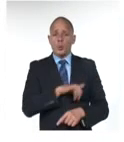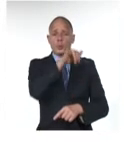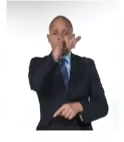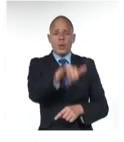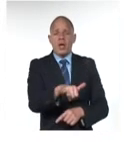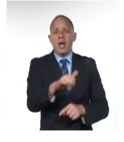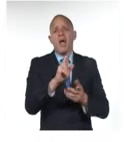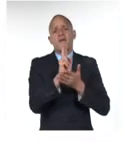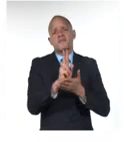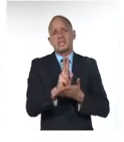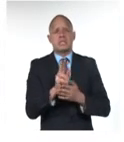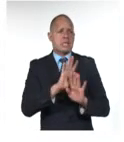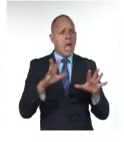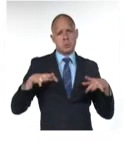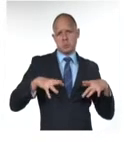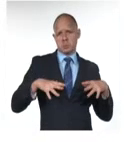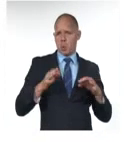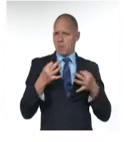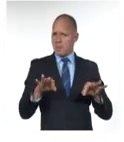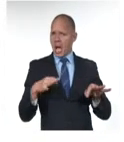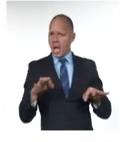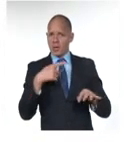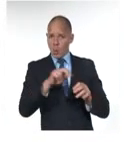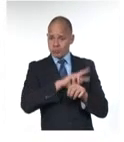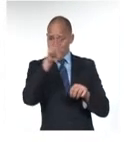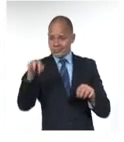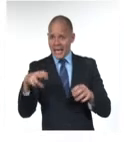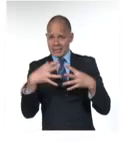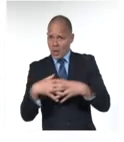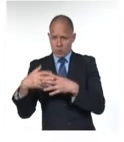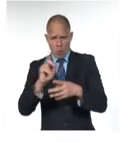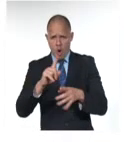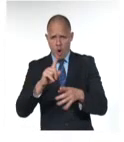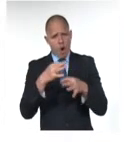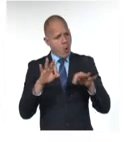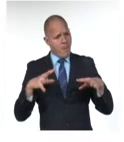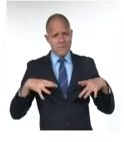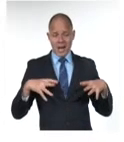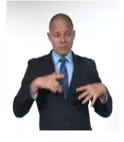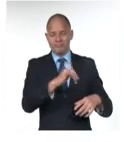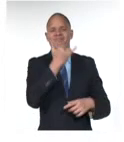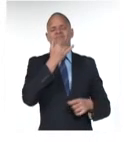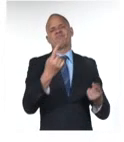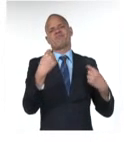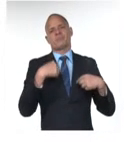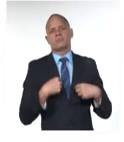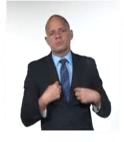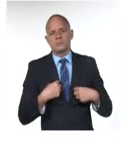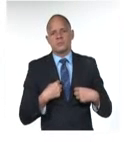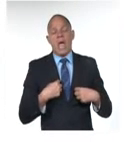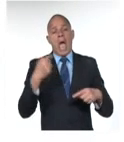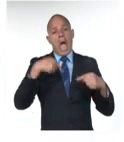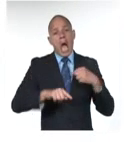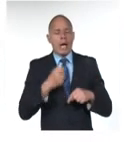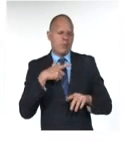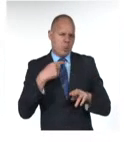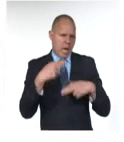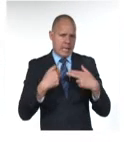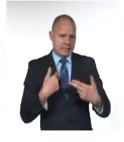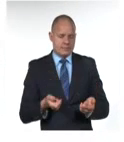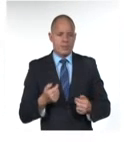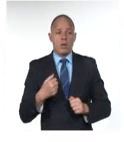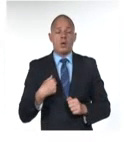región, sin propósito alguno de emigrar. En muchos casos, el solicitante de visa se ve obligado a comprar un pasaje aéreo